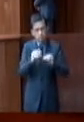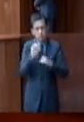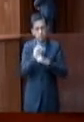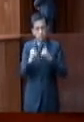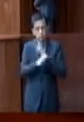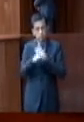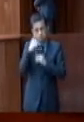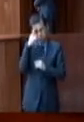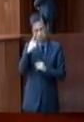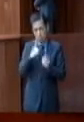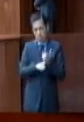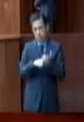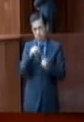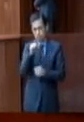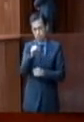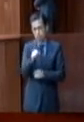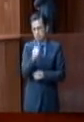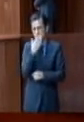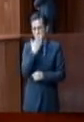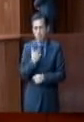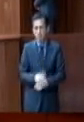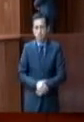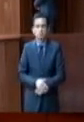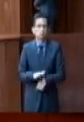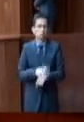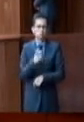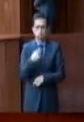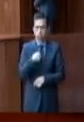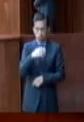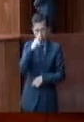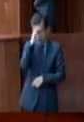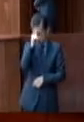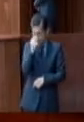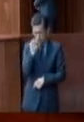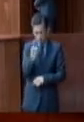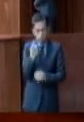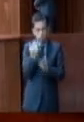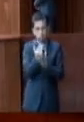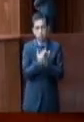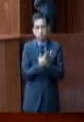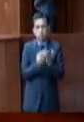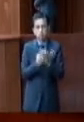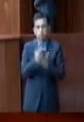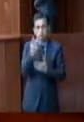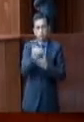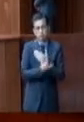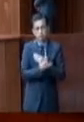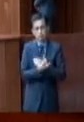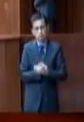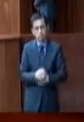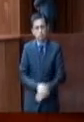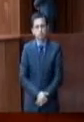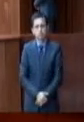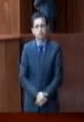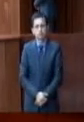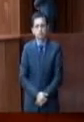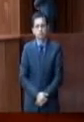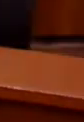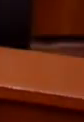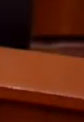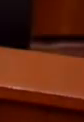contenido de propaganda gubernamental por ello comparto en sus términos el proyecto del proyecto de la cuenta